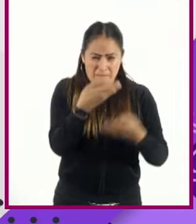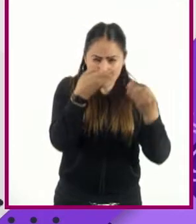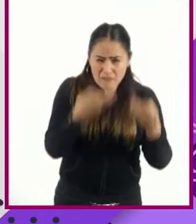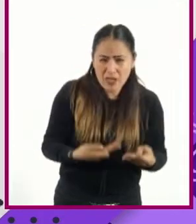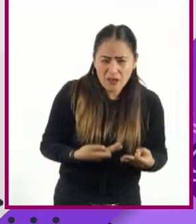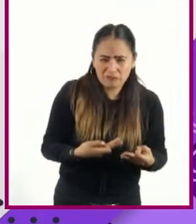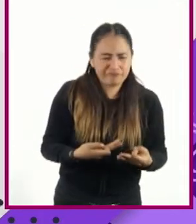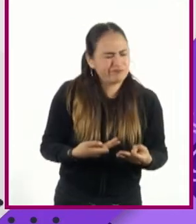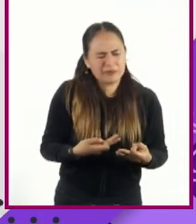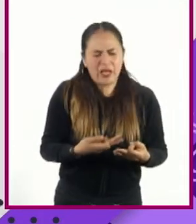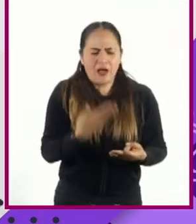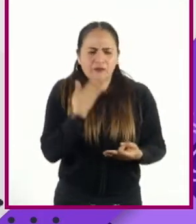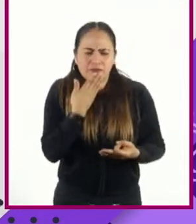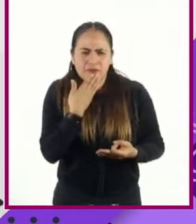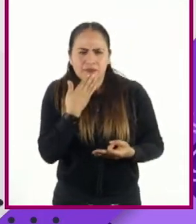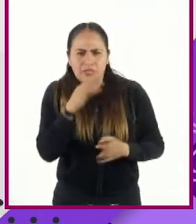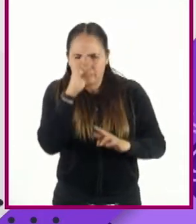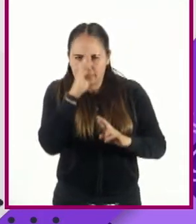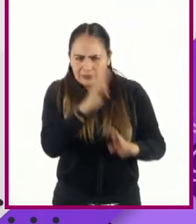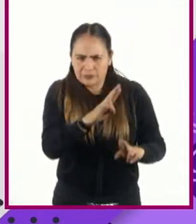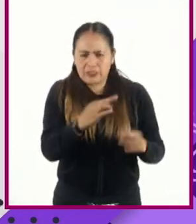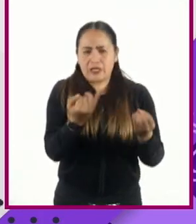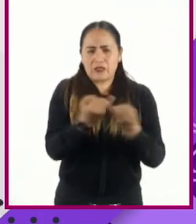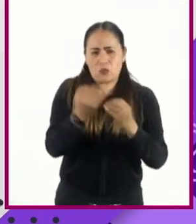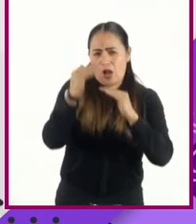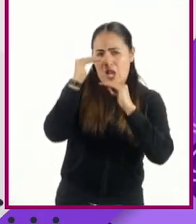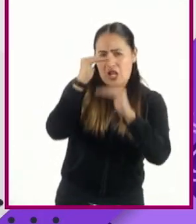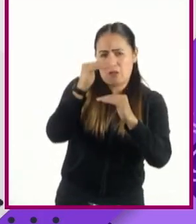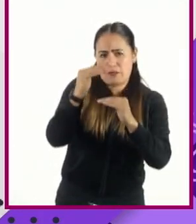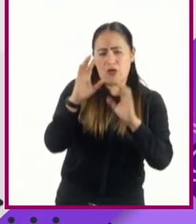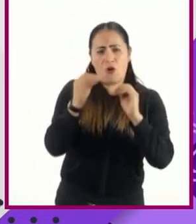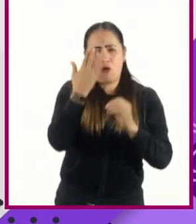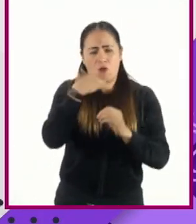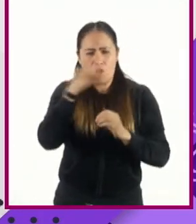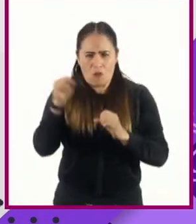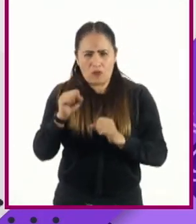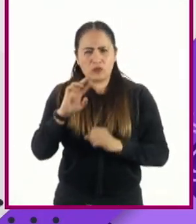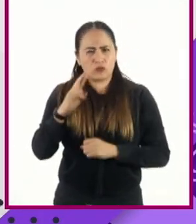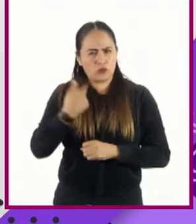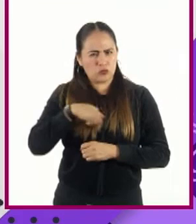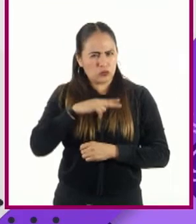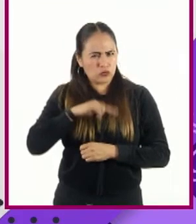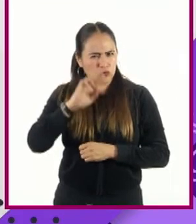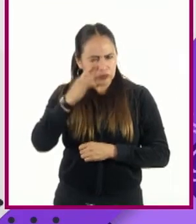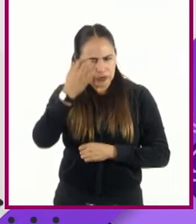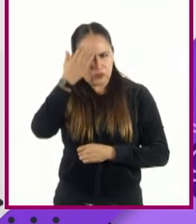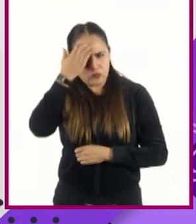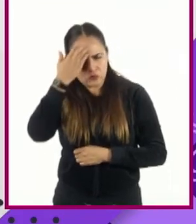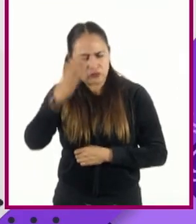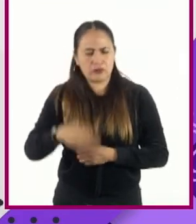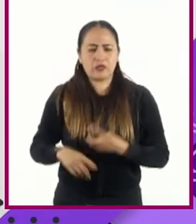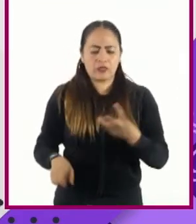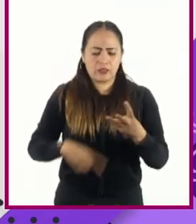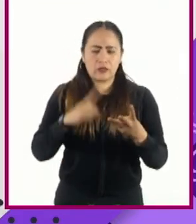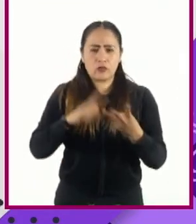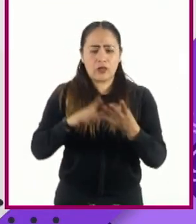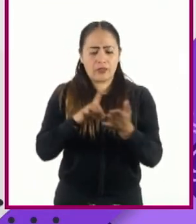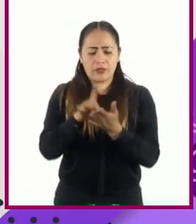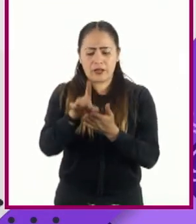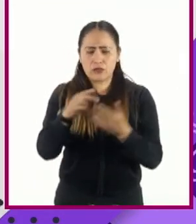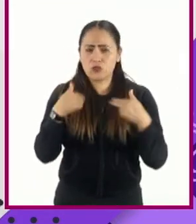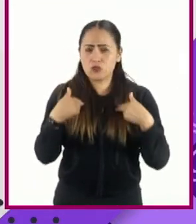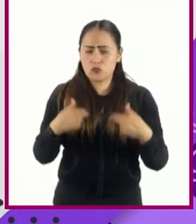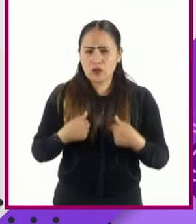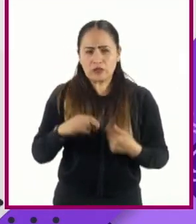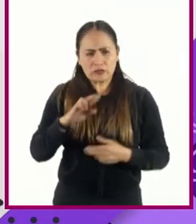nuestras capacidades y límites. Dignidad humana. El respeto a los derechos humanos comienza por